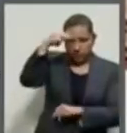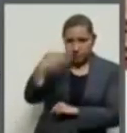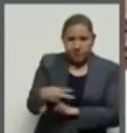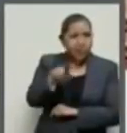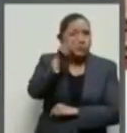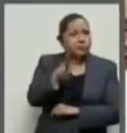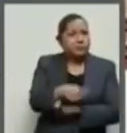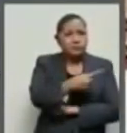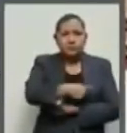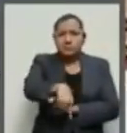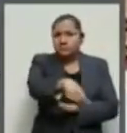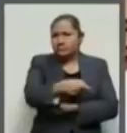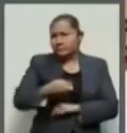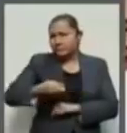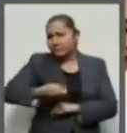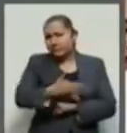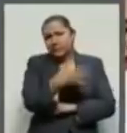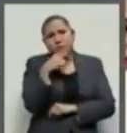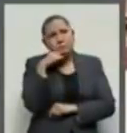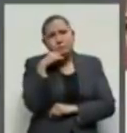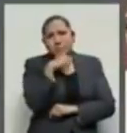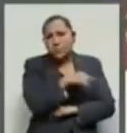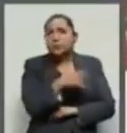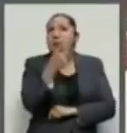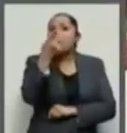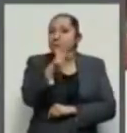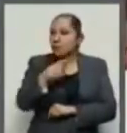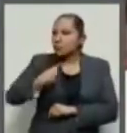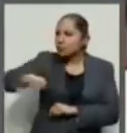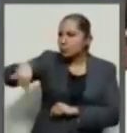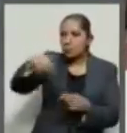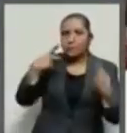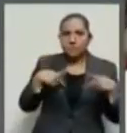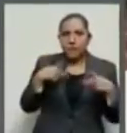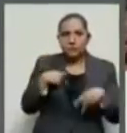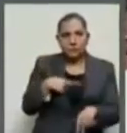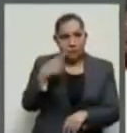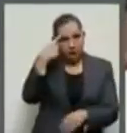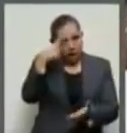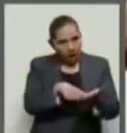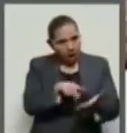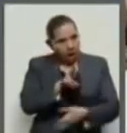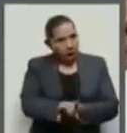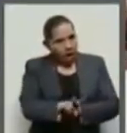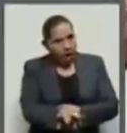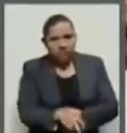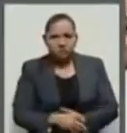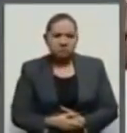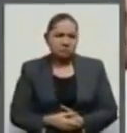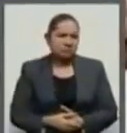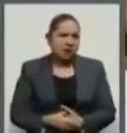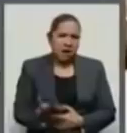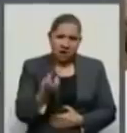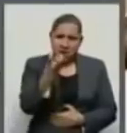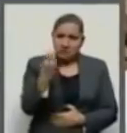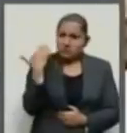engañarlo, porque el 1 de julio la gente los puso en su